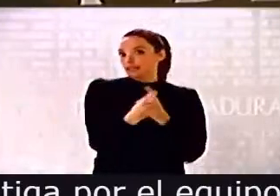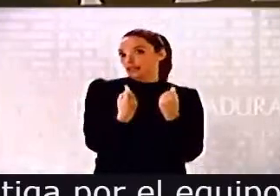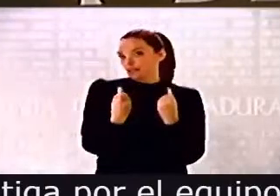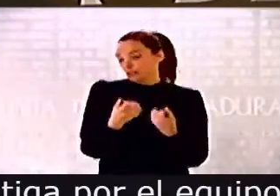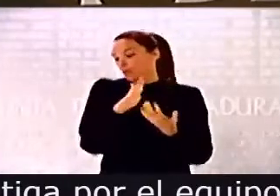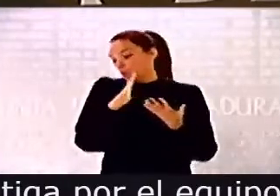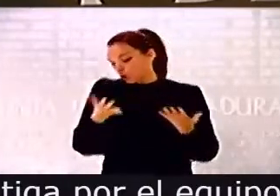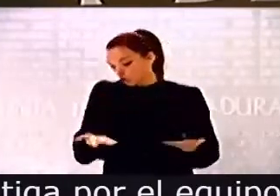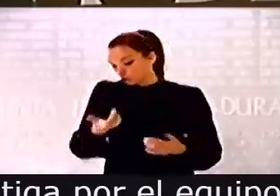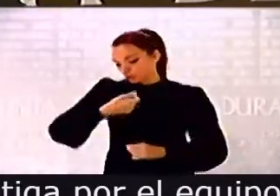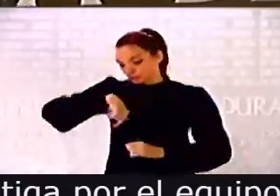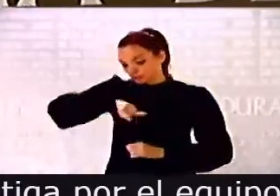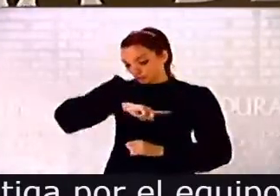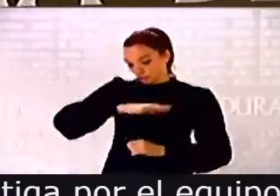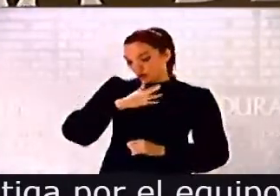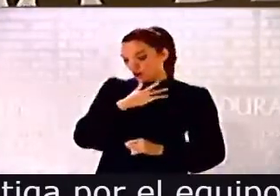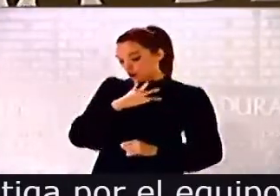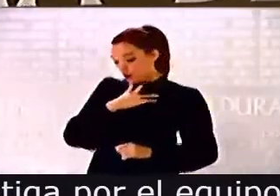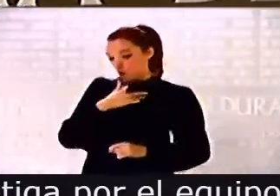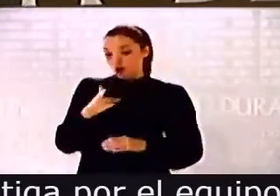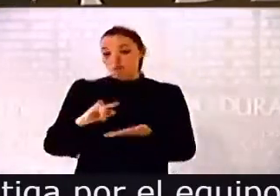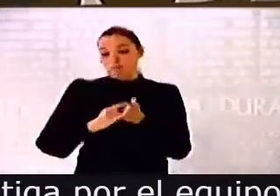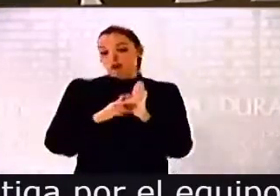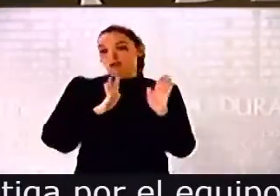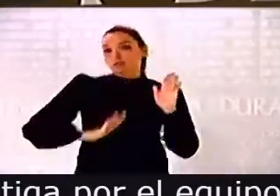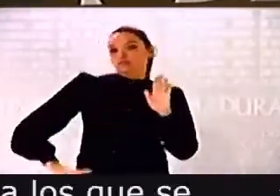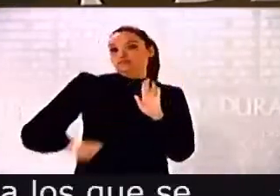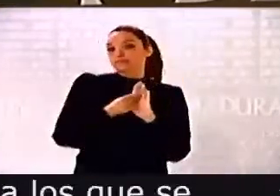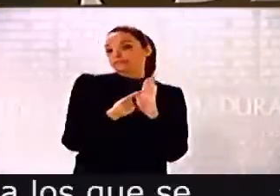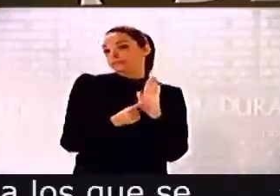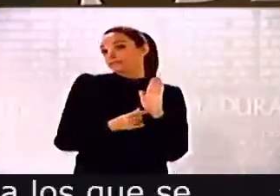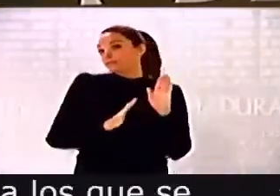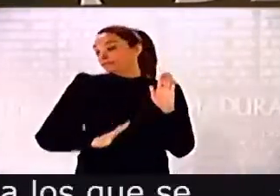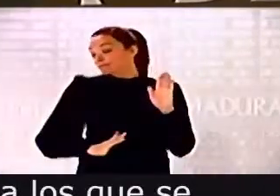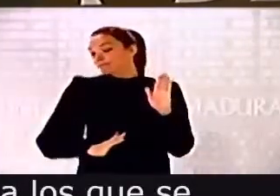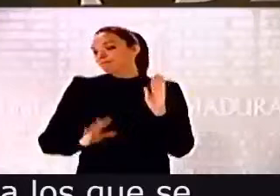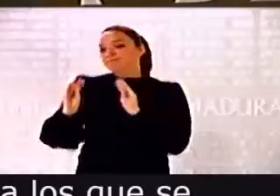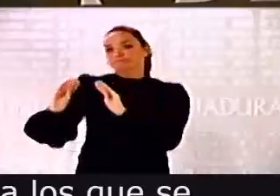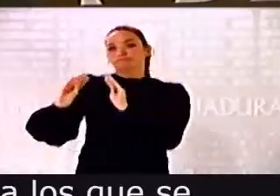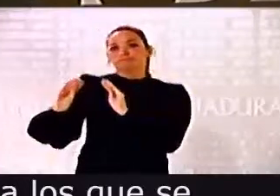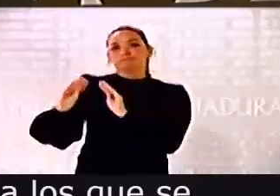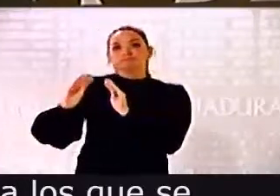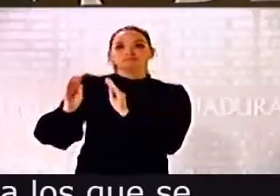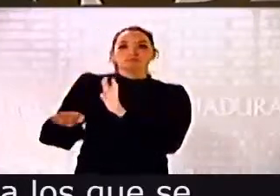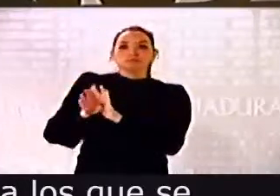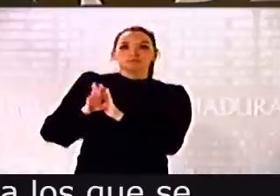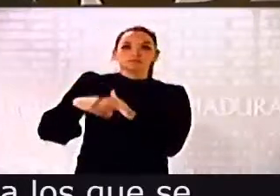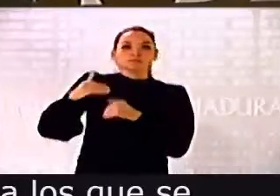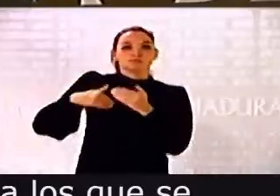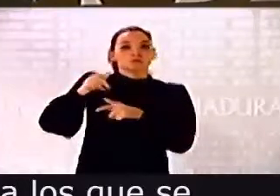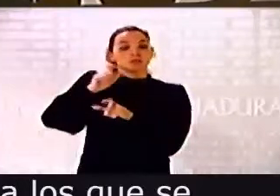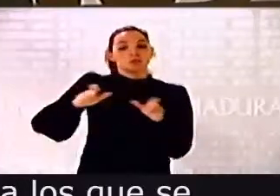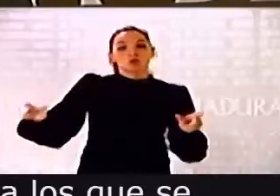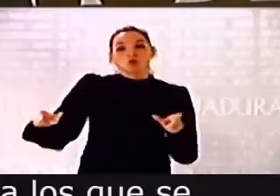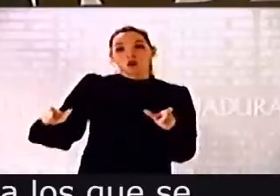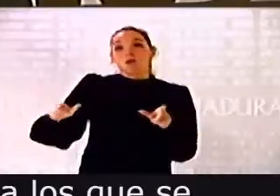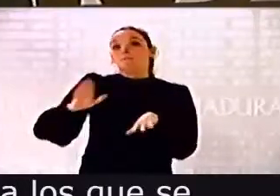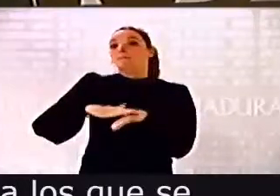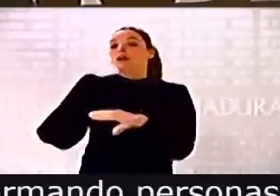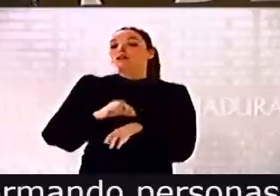nosotros, dentro de nuestro plan de contingencia, vamos a seguir formando personas y vamos a seguir utilizando nuestros